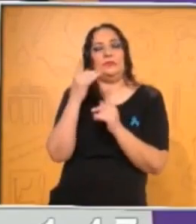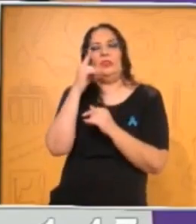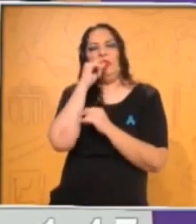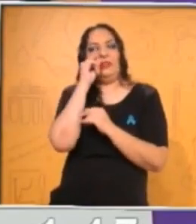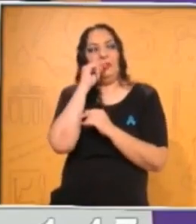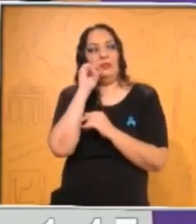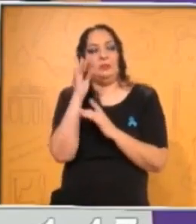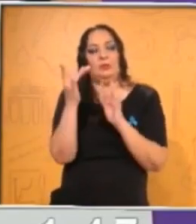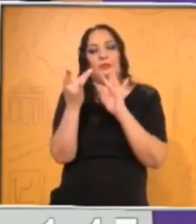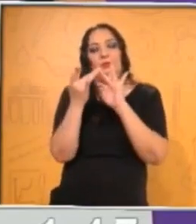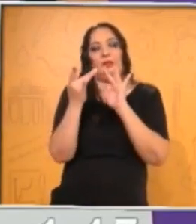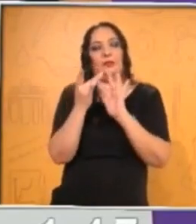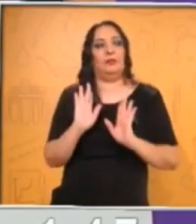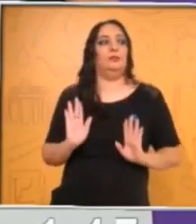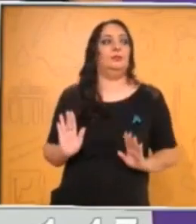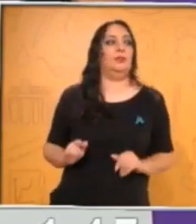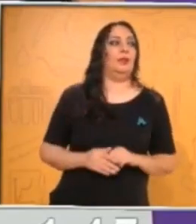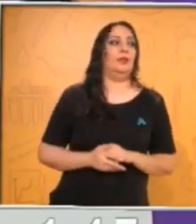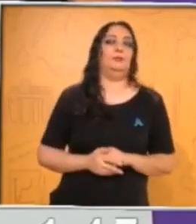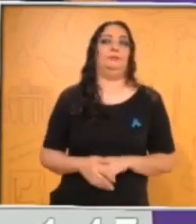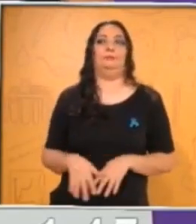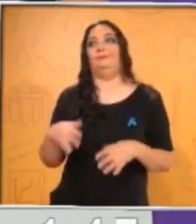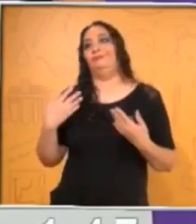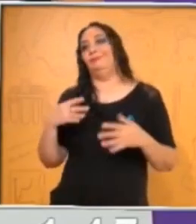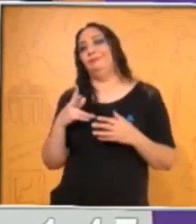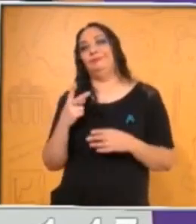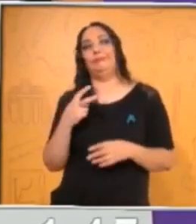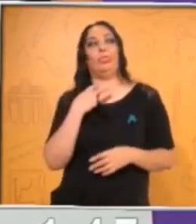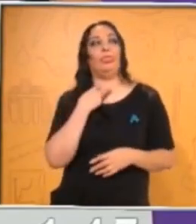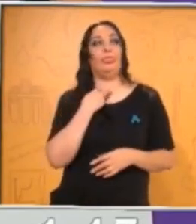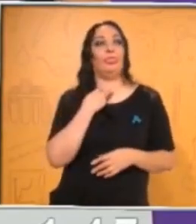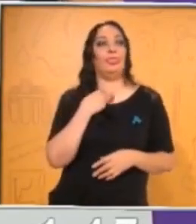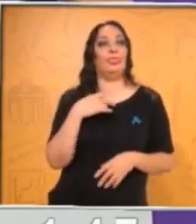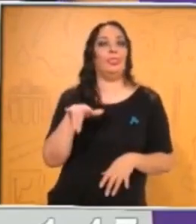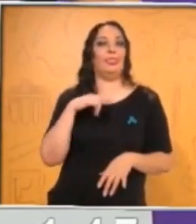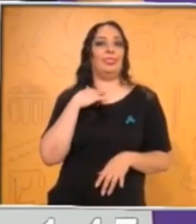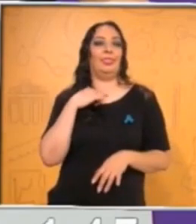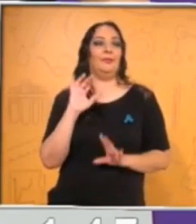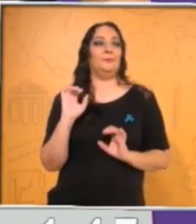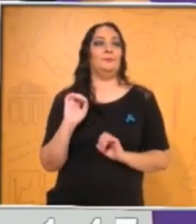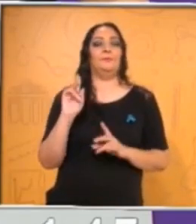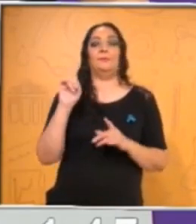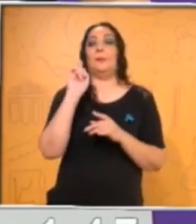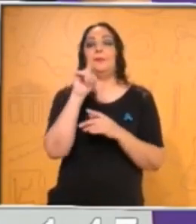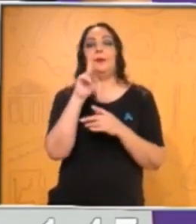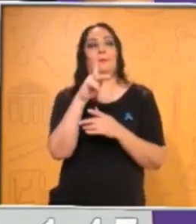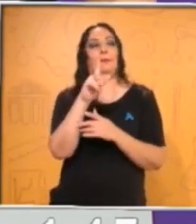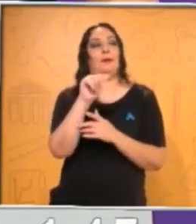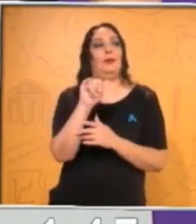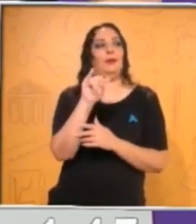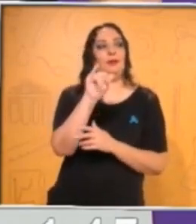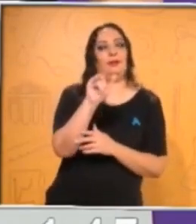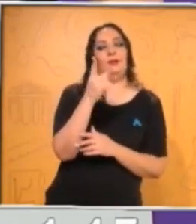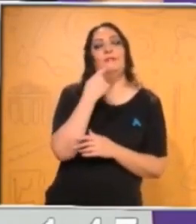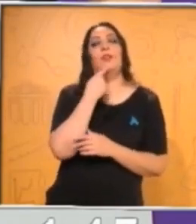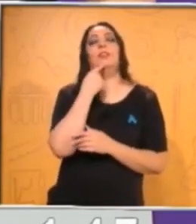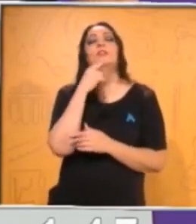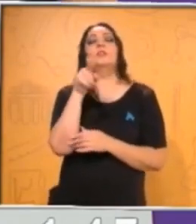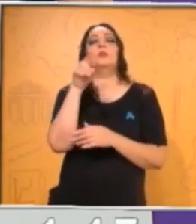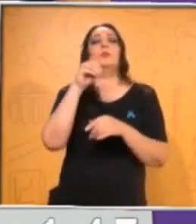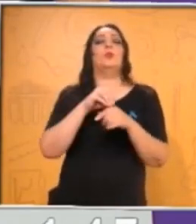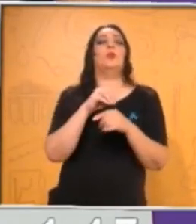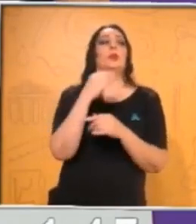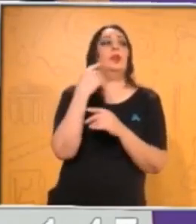fallando el... ¿El internet? El plan. Nada más ahí le dan play y luego ya cuando le den play les va a pedir que ingresen